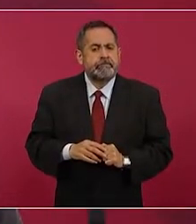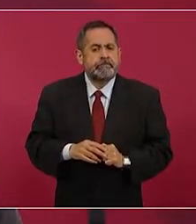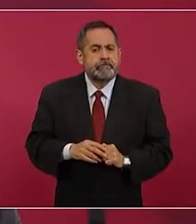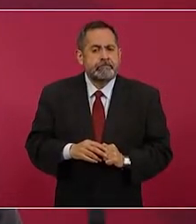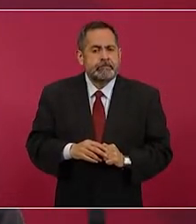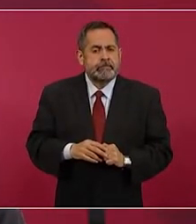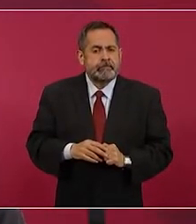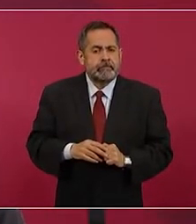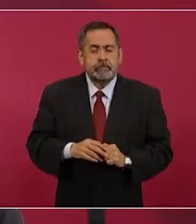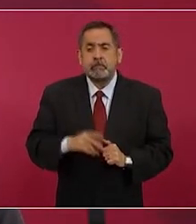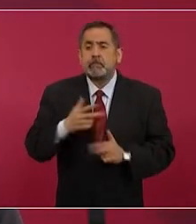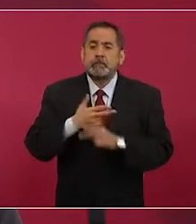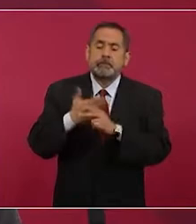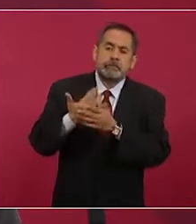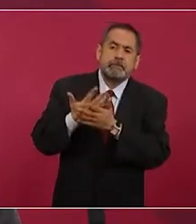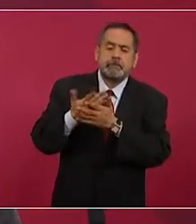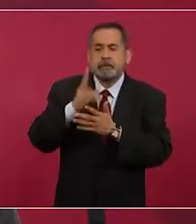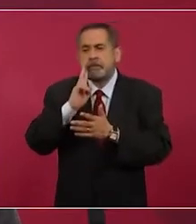No espero,